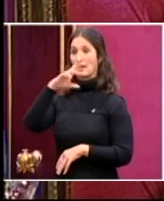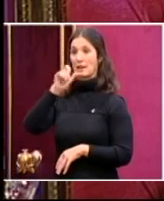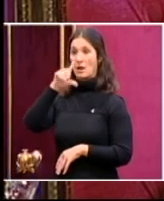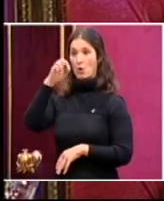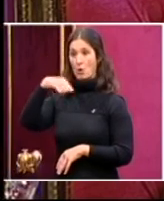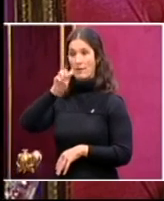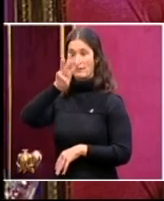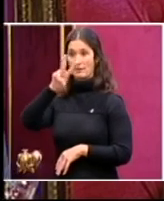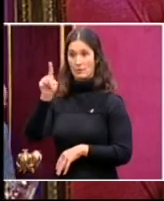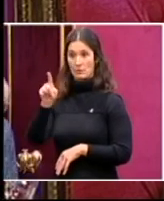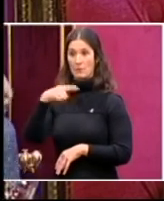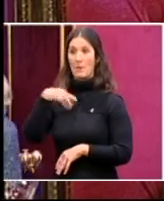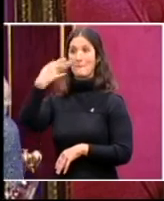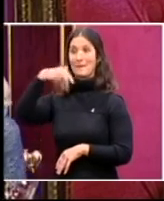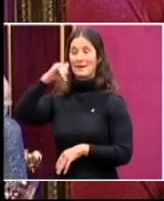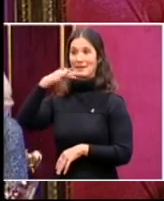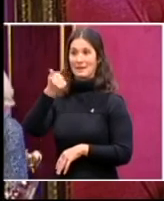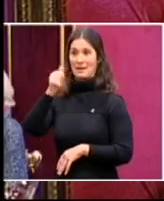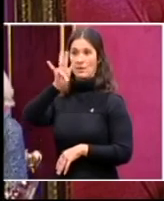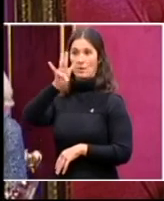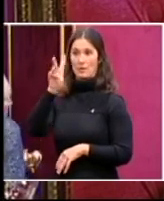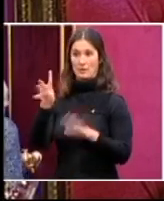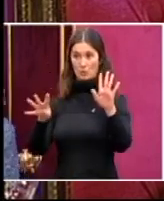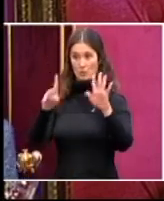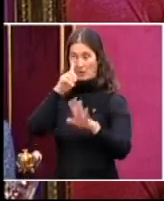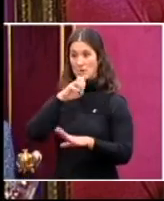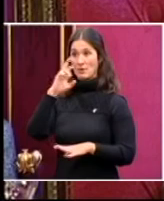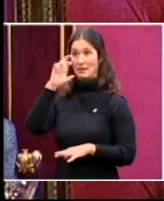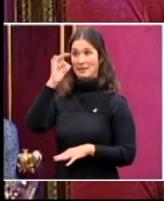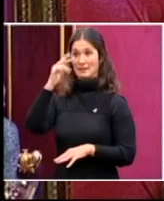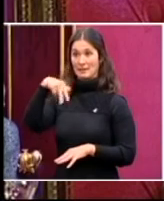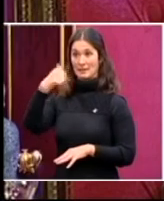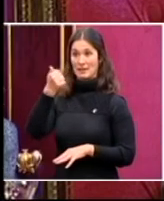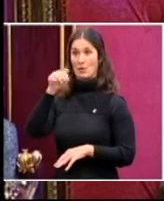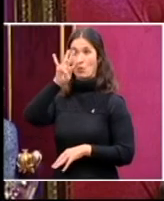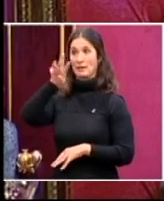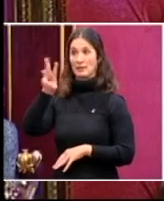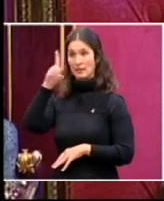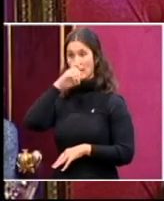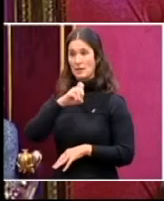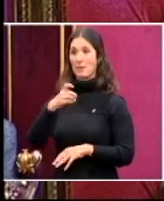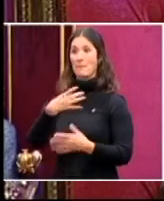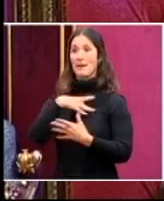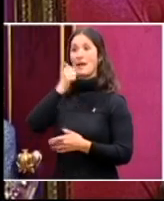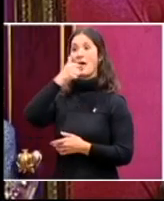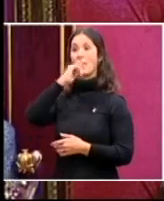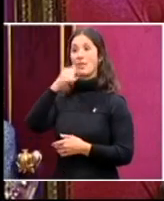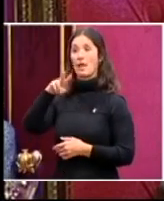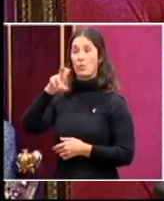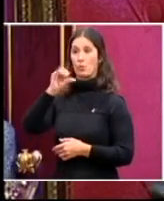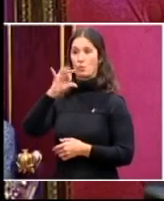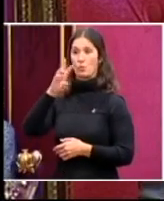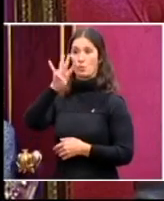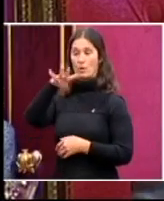71 años. Benita Núñez Peña, de 49 años. Cristina Sabo, de 43 años. Marian Sazu Palacio